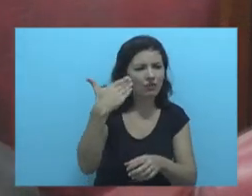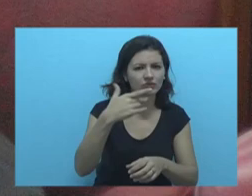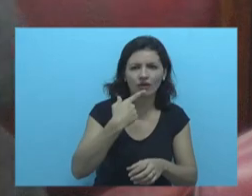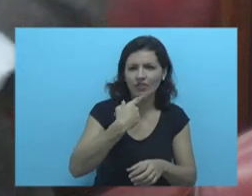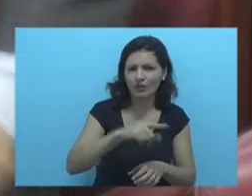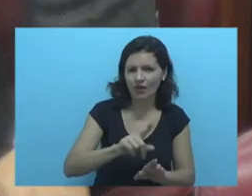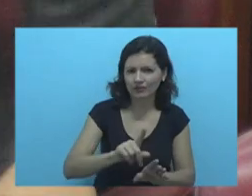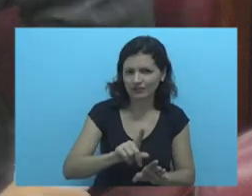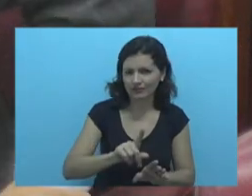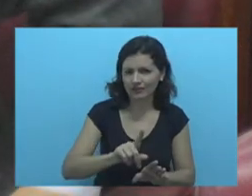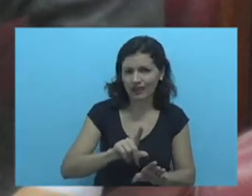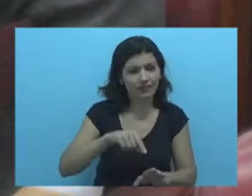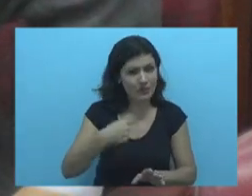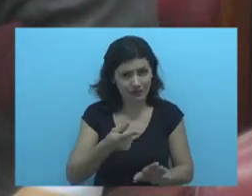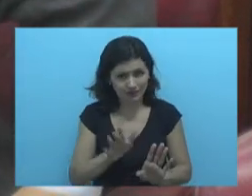He tenido